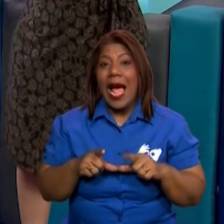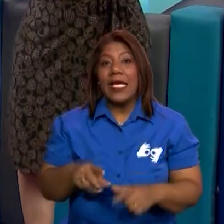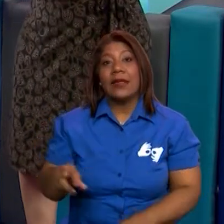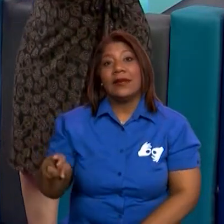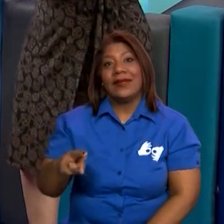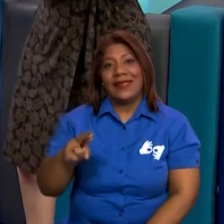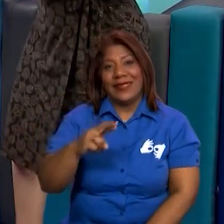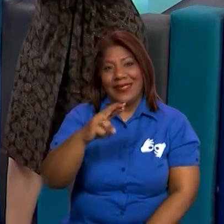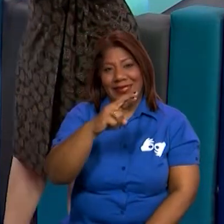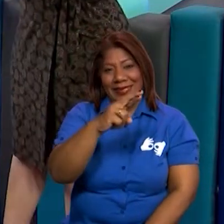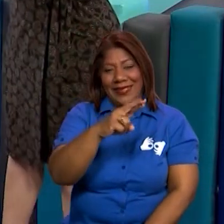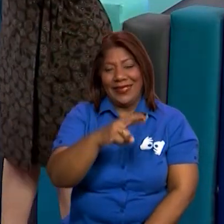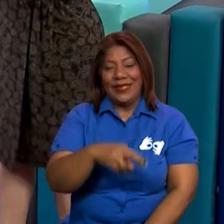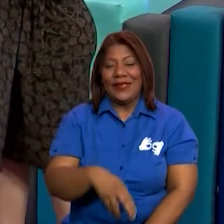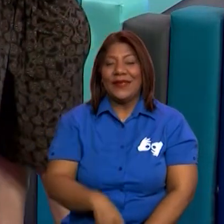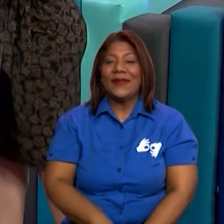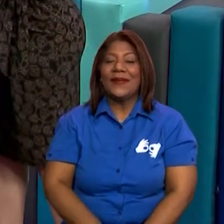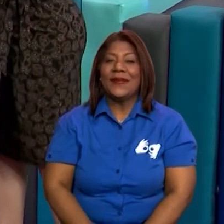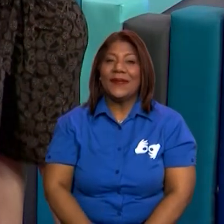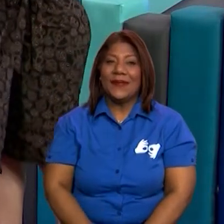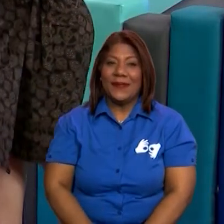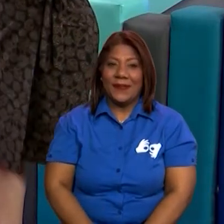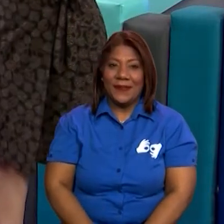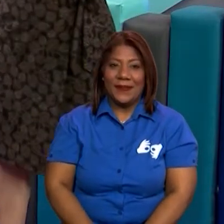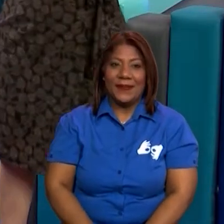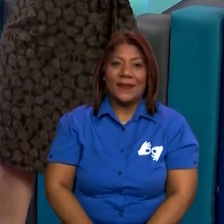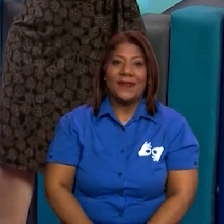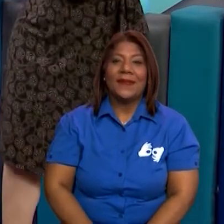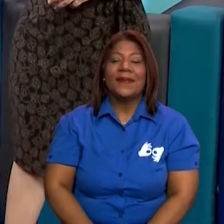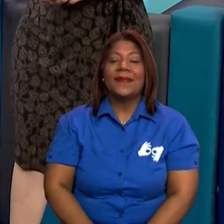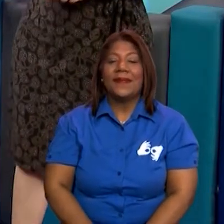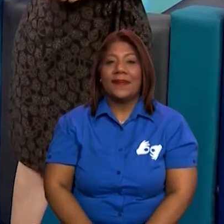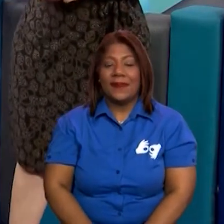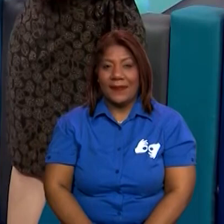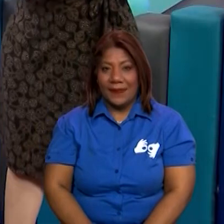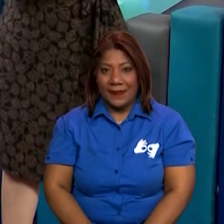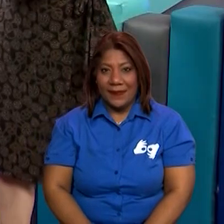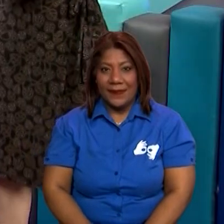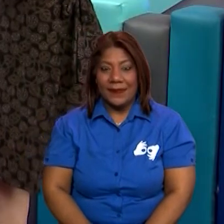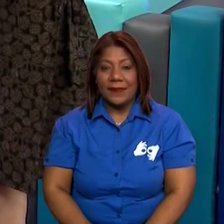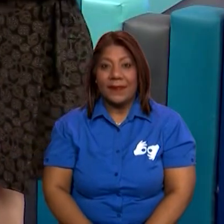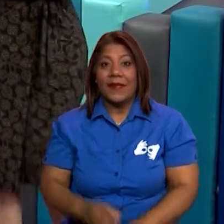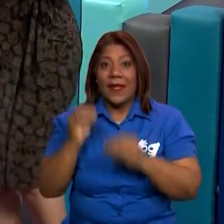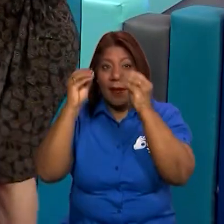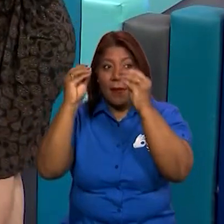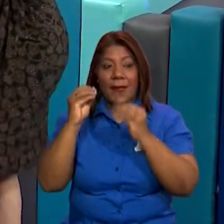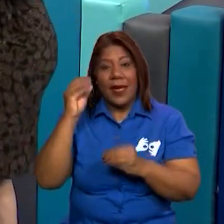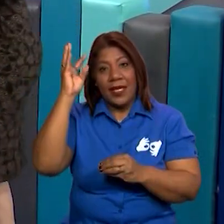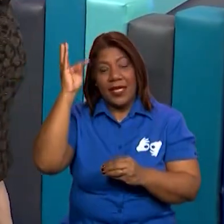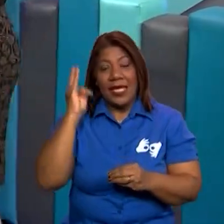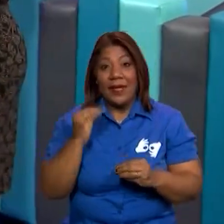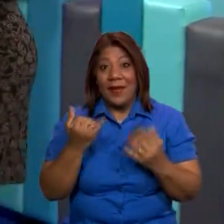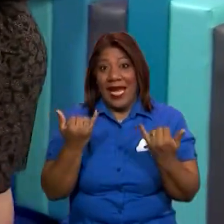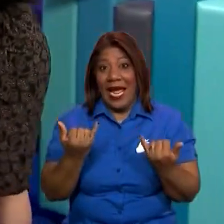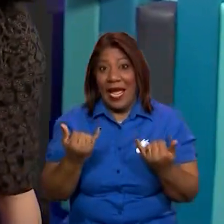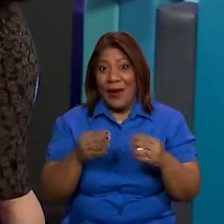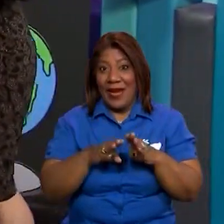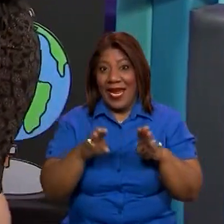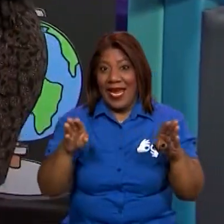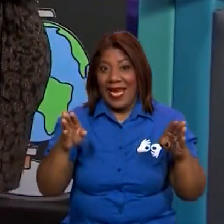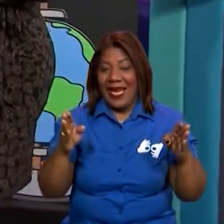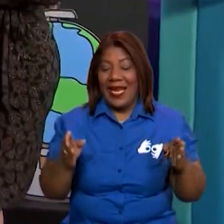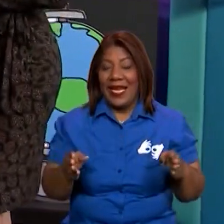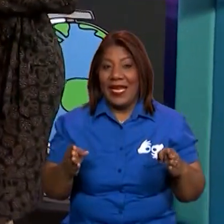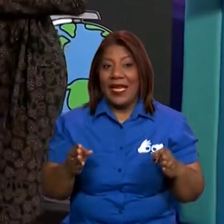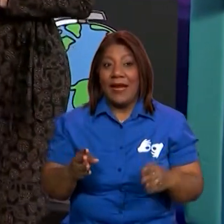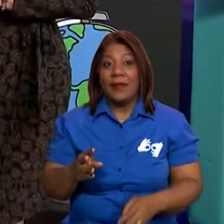un río. Muy bien, excelente. Maestra Tamara, vamos a la mesa. Y aquí